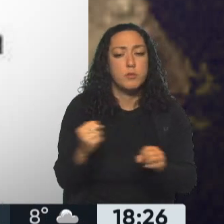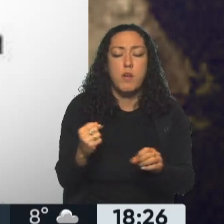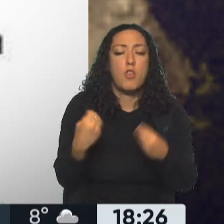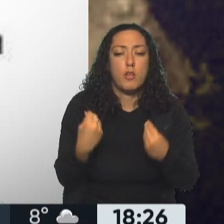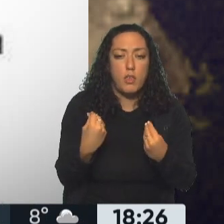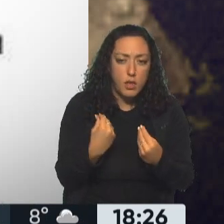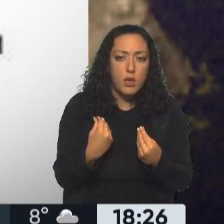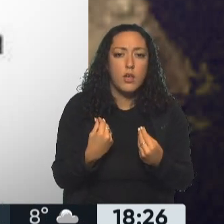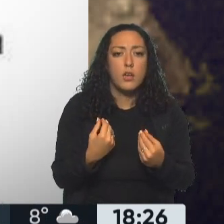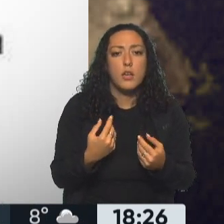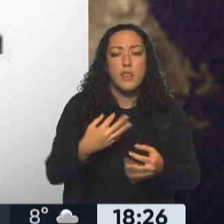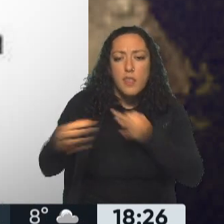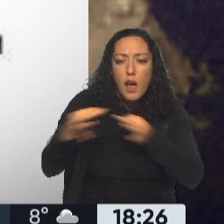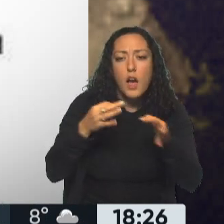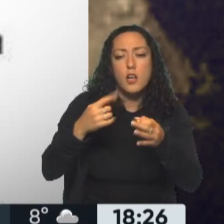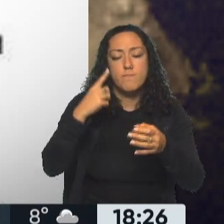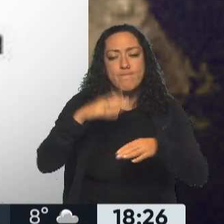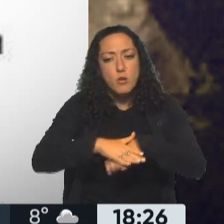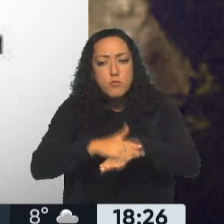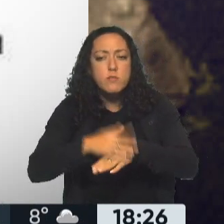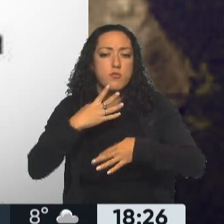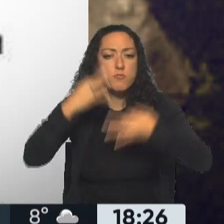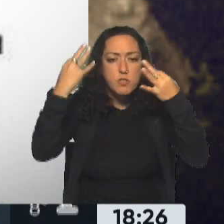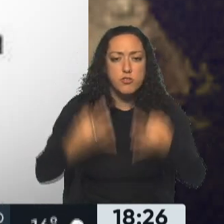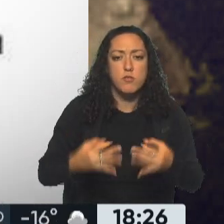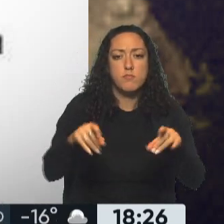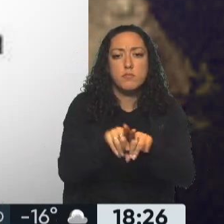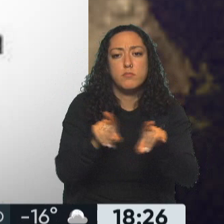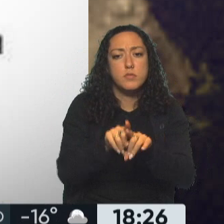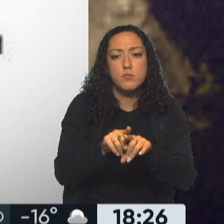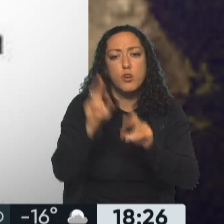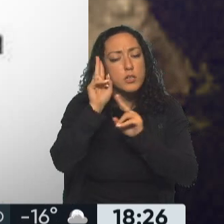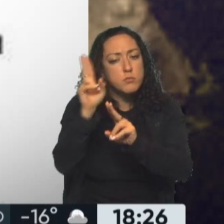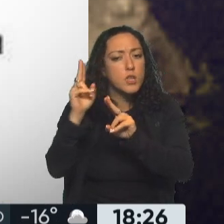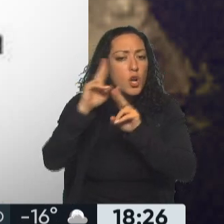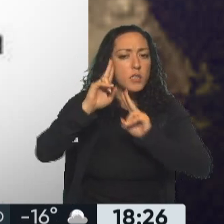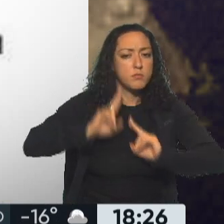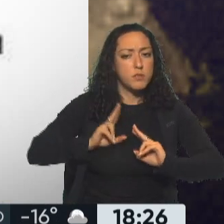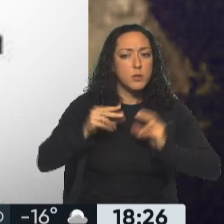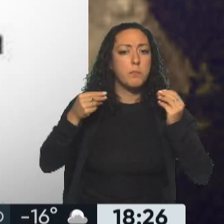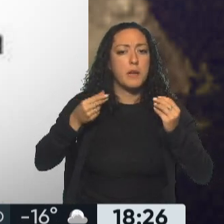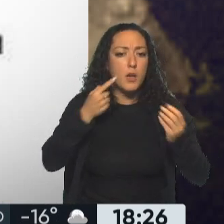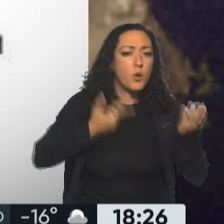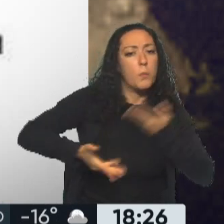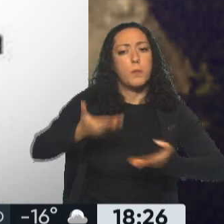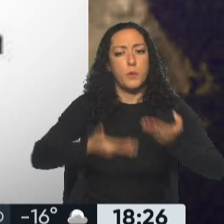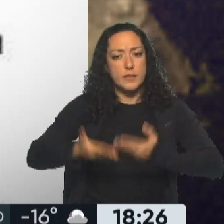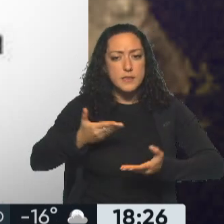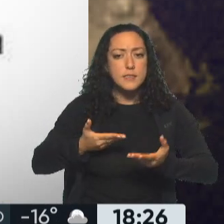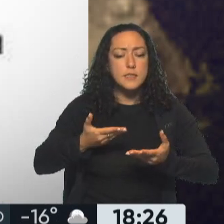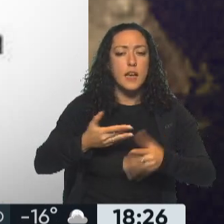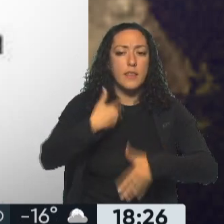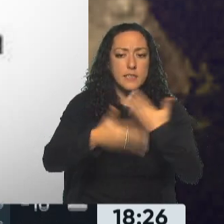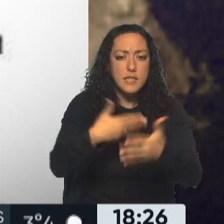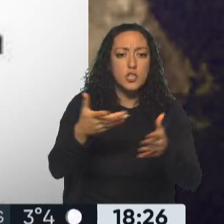y convicción con el diálogo y el respeto mutuo como los fundamentos basales de una convivencia comunitaria que promueve el